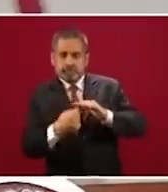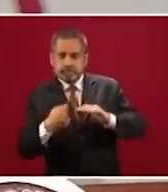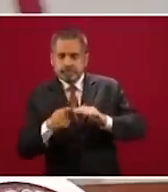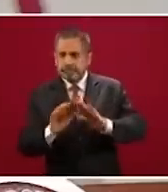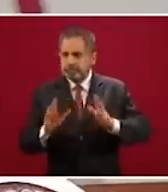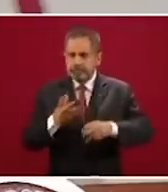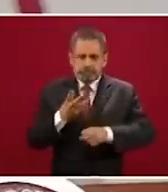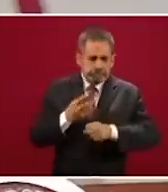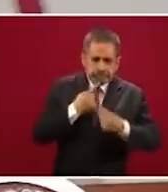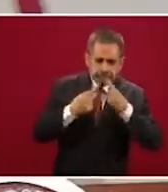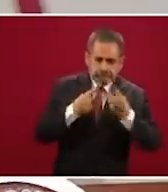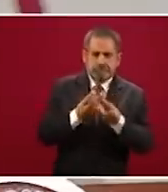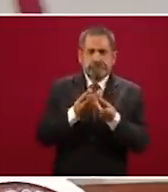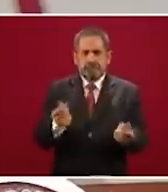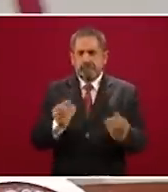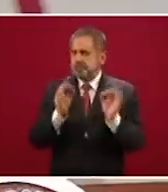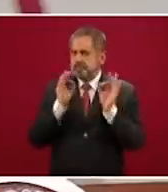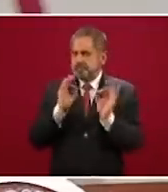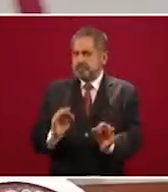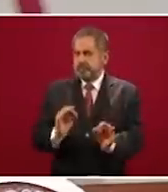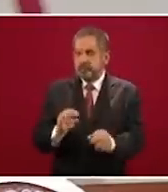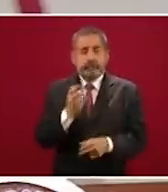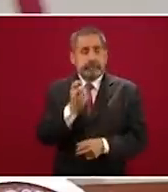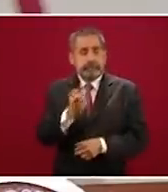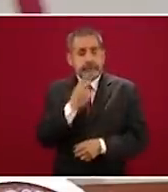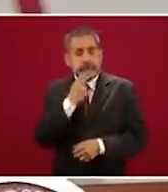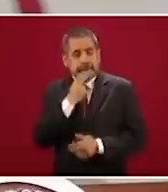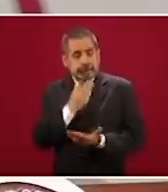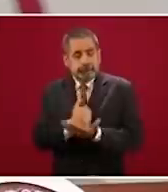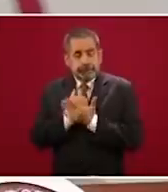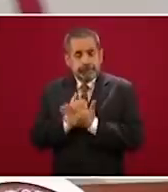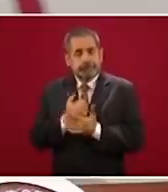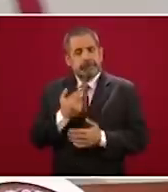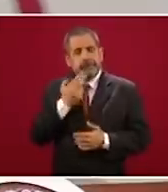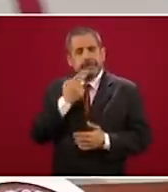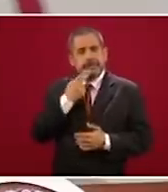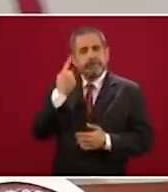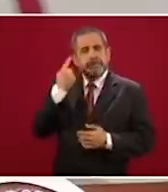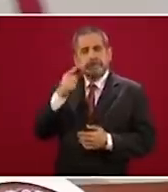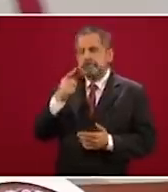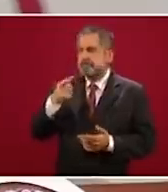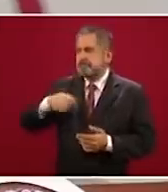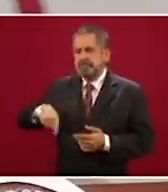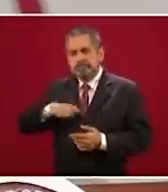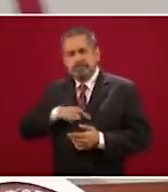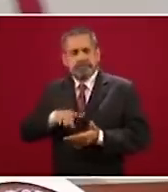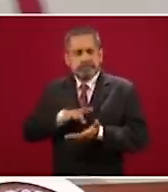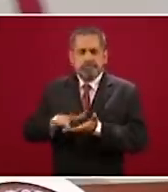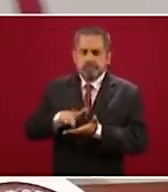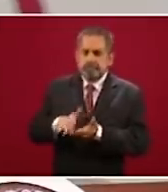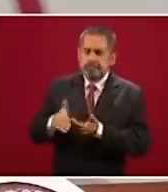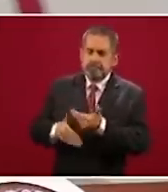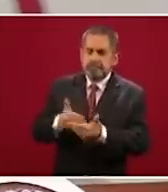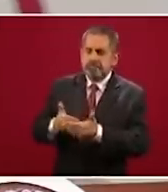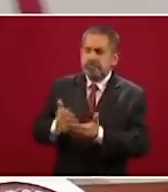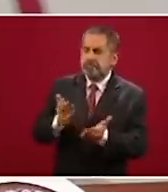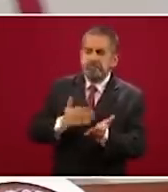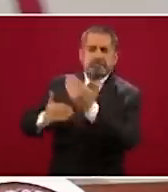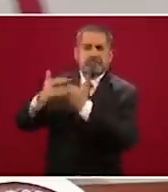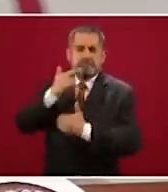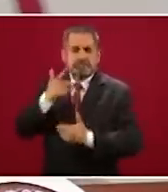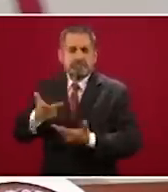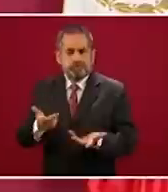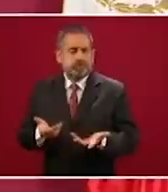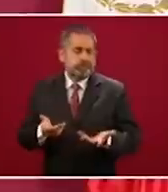Pues todo eso permite tener posibilidad de impulsar el crecimiento. El que se